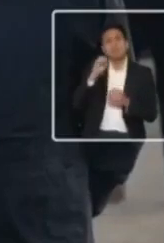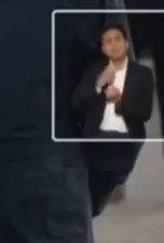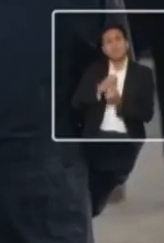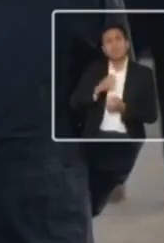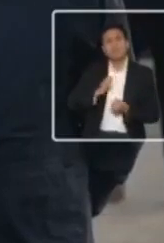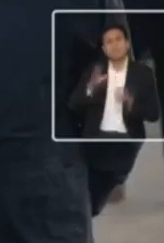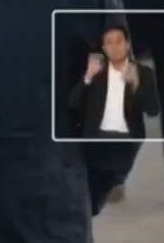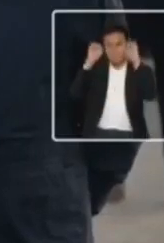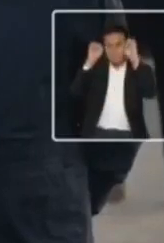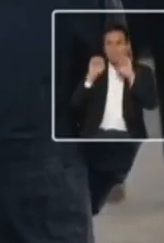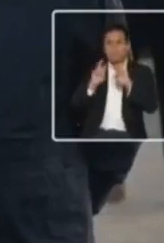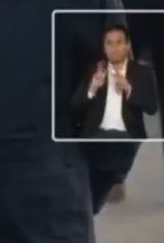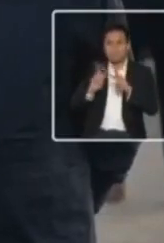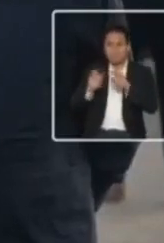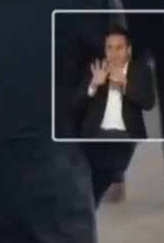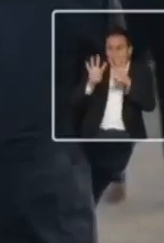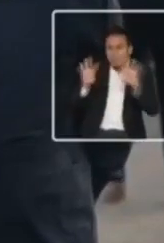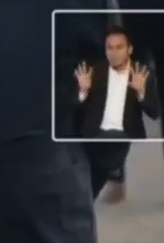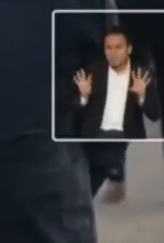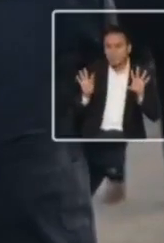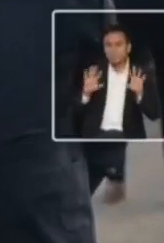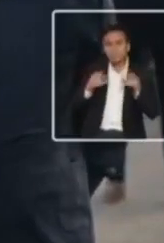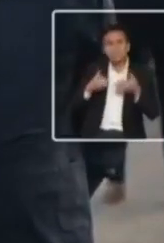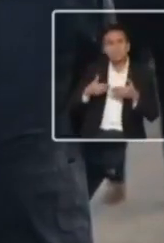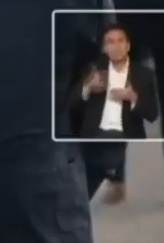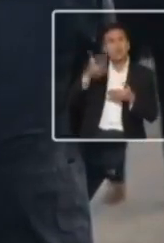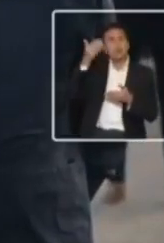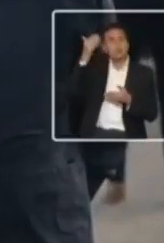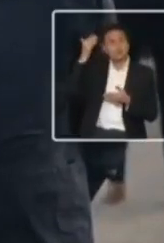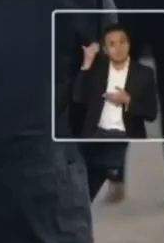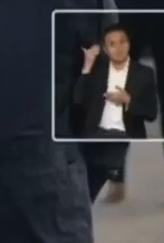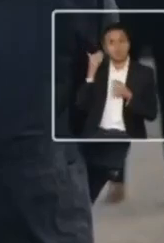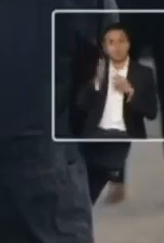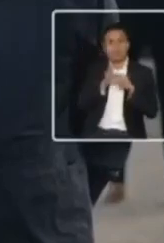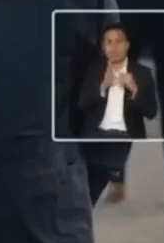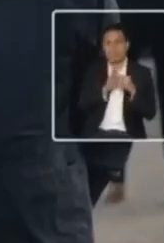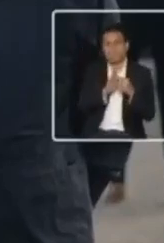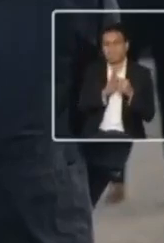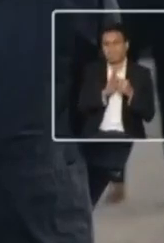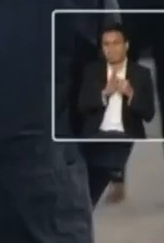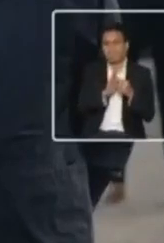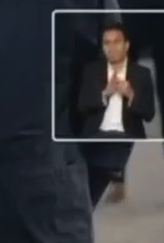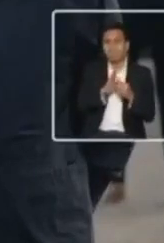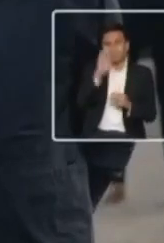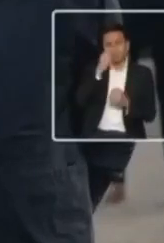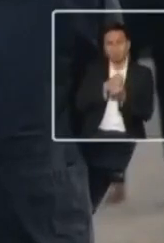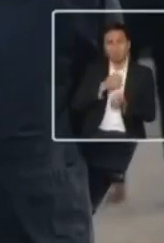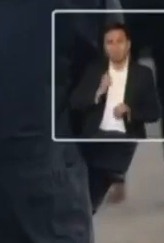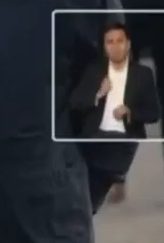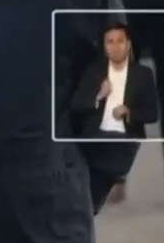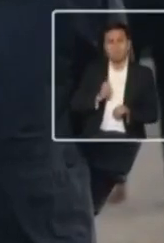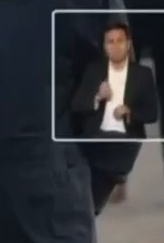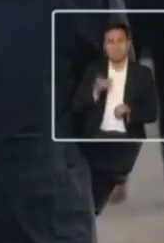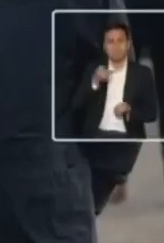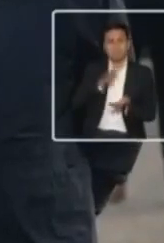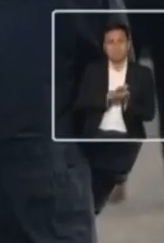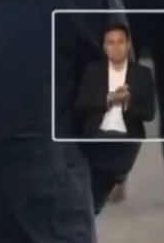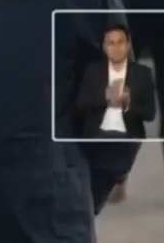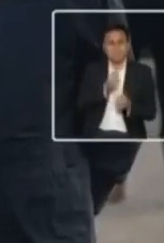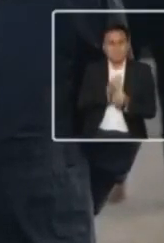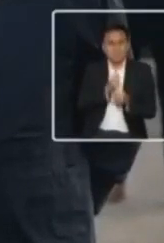para esclarecerlo. Como lo han sido en el pasado otros casos en que policías han caído en actos de